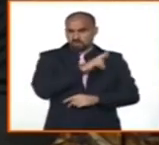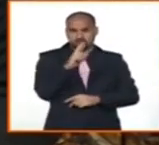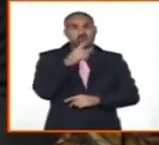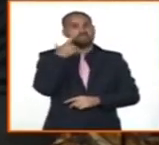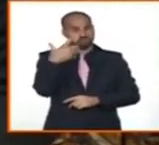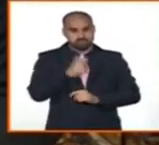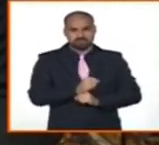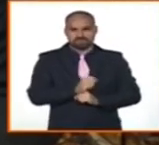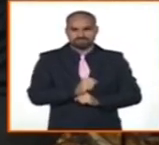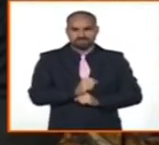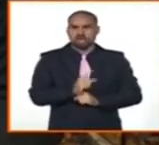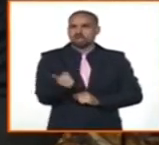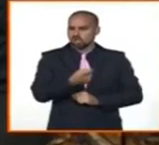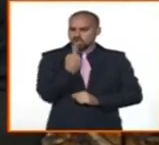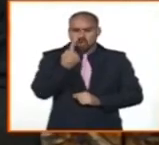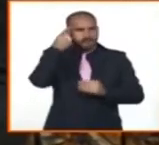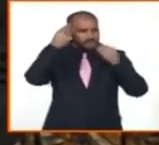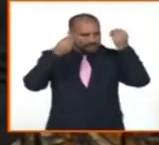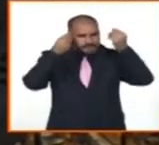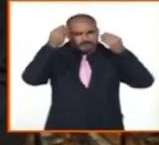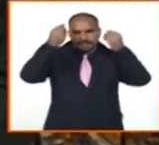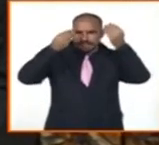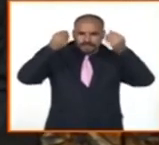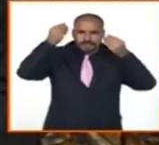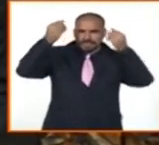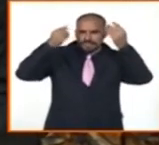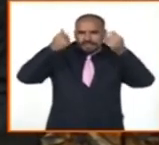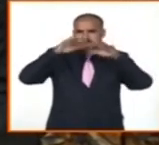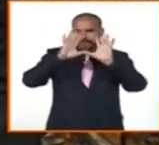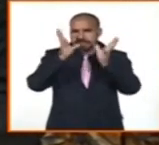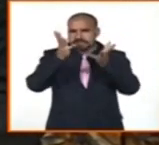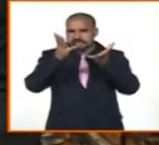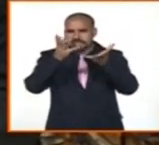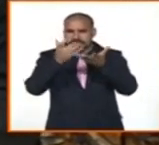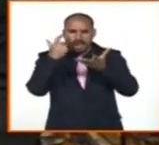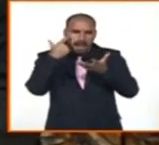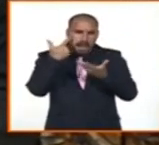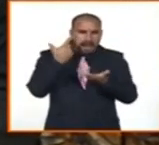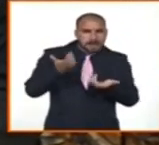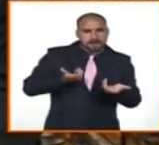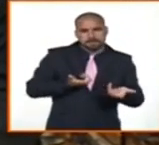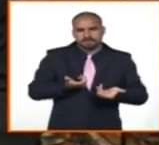estemos repensando, reconstruyendo, reformulando